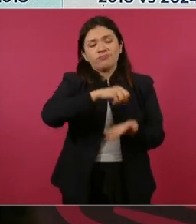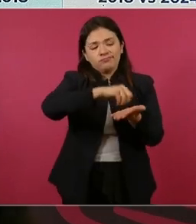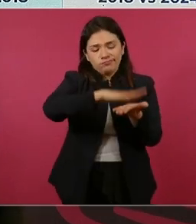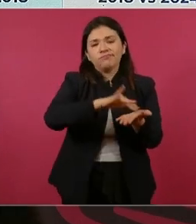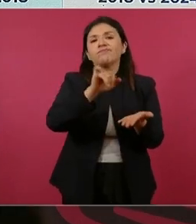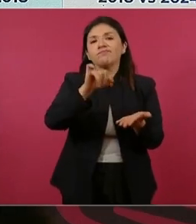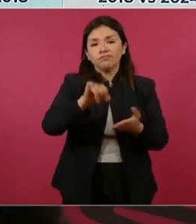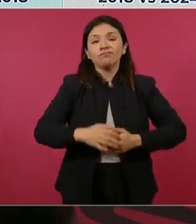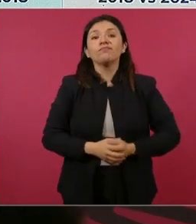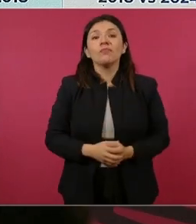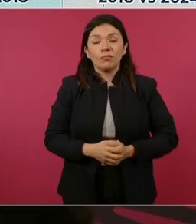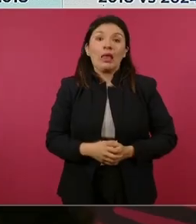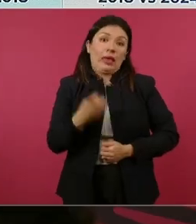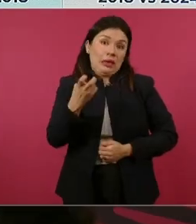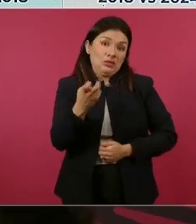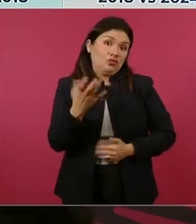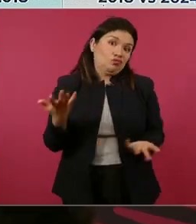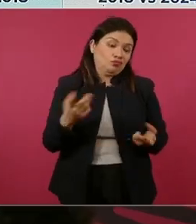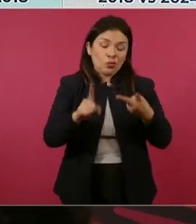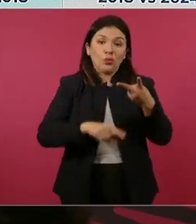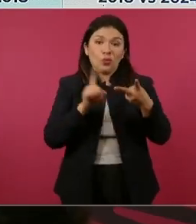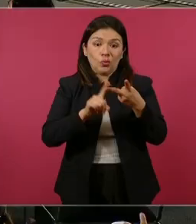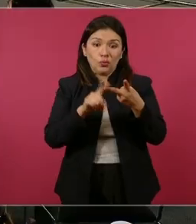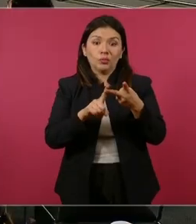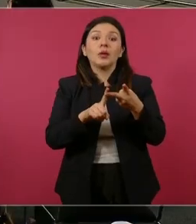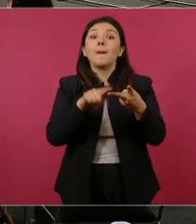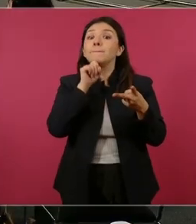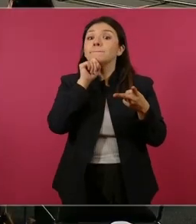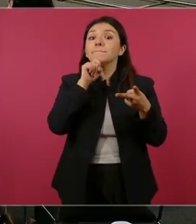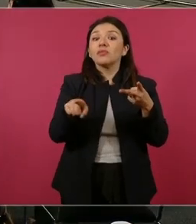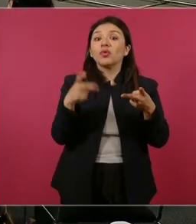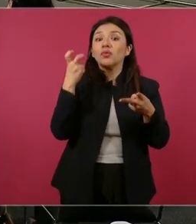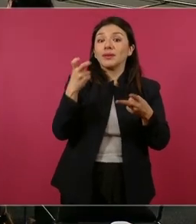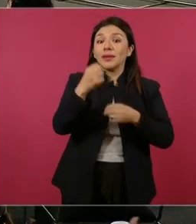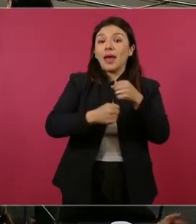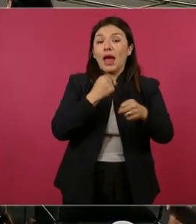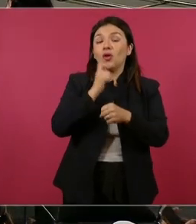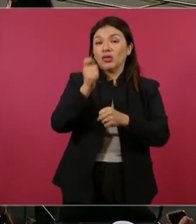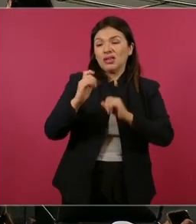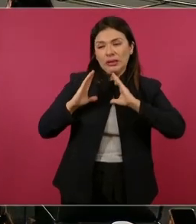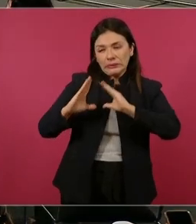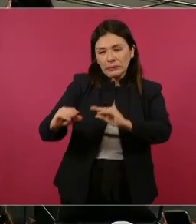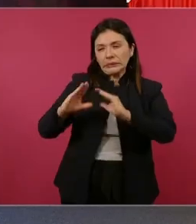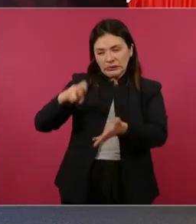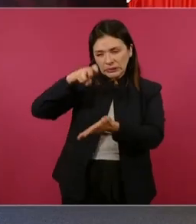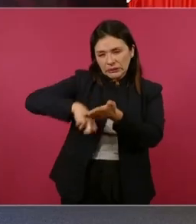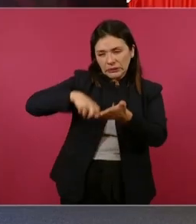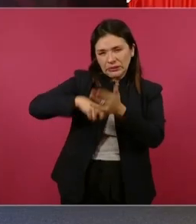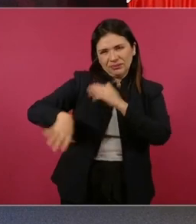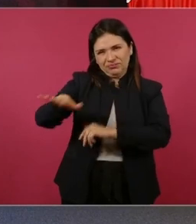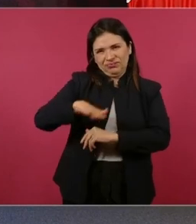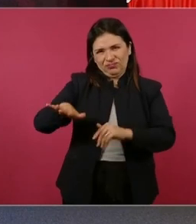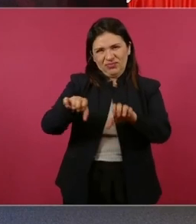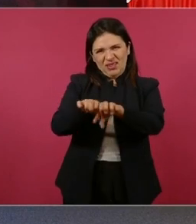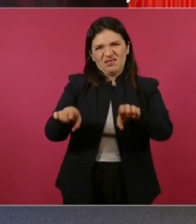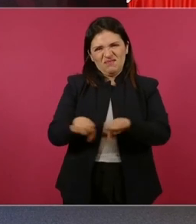Entonces, ese es lo otro, porque también aquí no solo fue el entrenamiento en el Comando Norte,